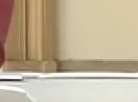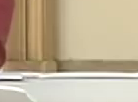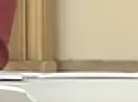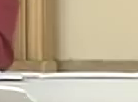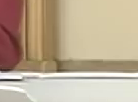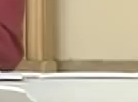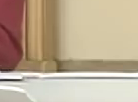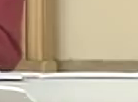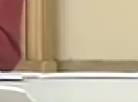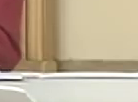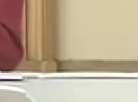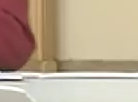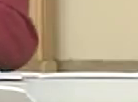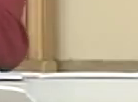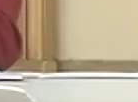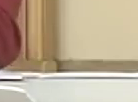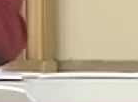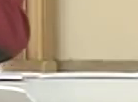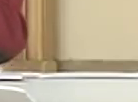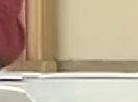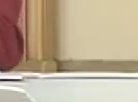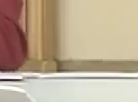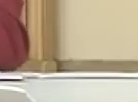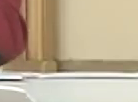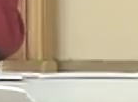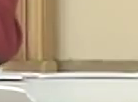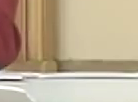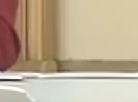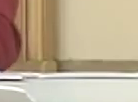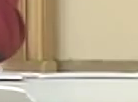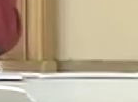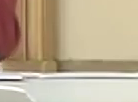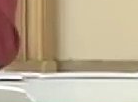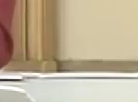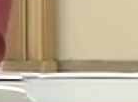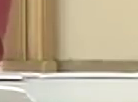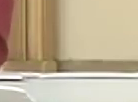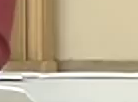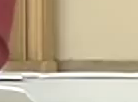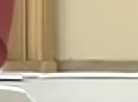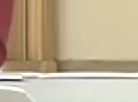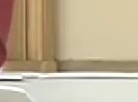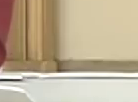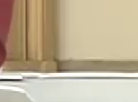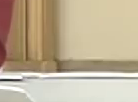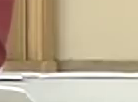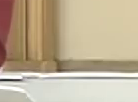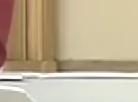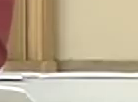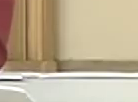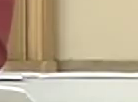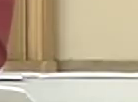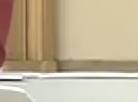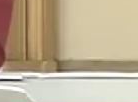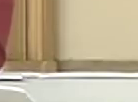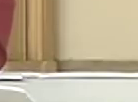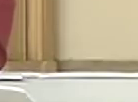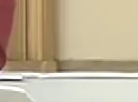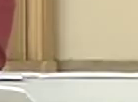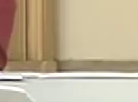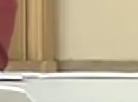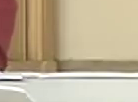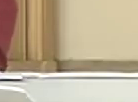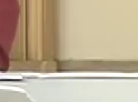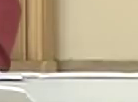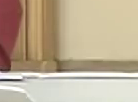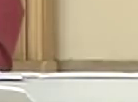pueblo, a toda la familia venezolana. Domingo. Hoy es domingo 22 de marzo del año